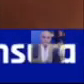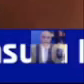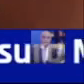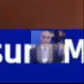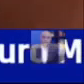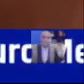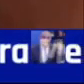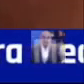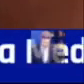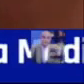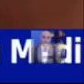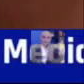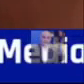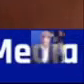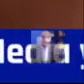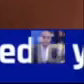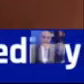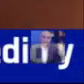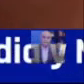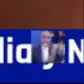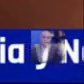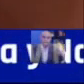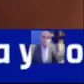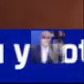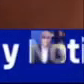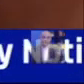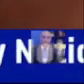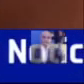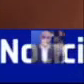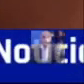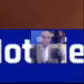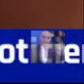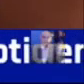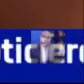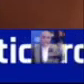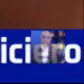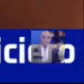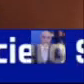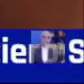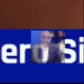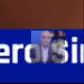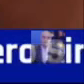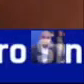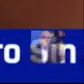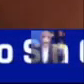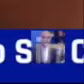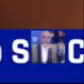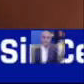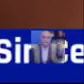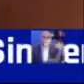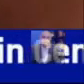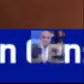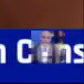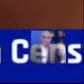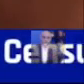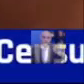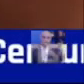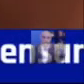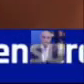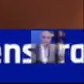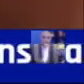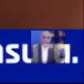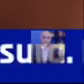estén destruyendo un medio tan importante como Proceso, porque México requiere de una revista como